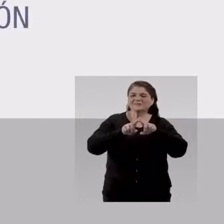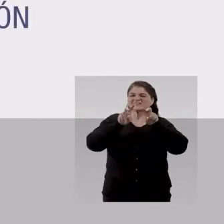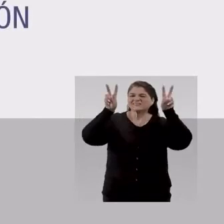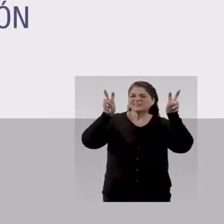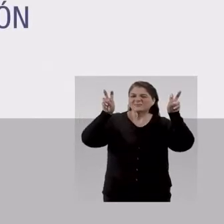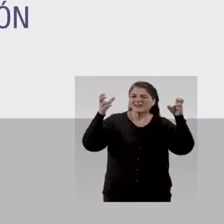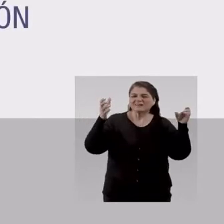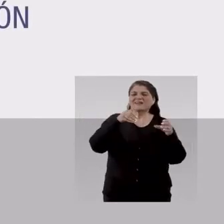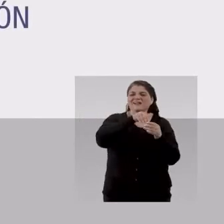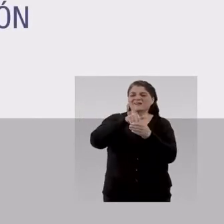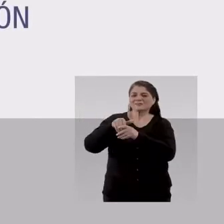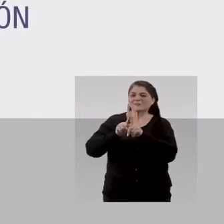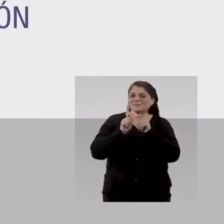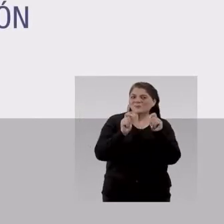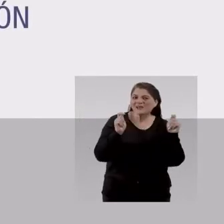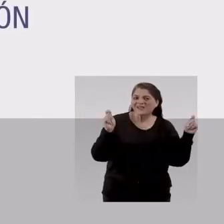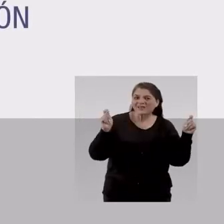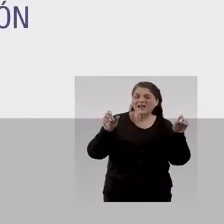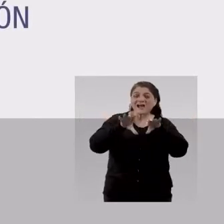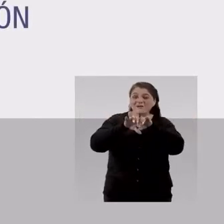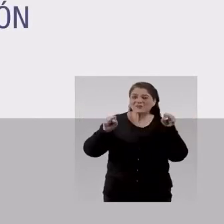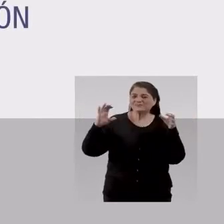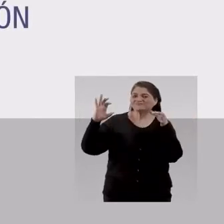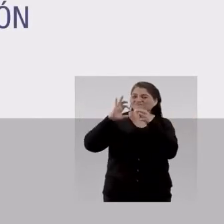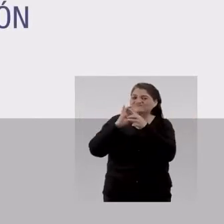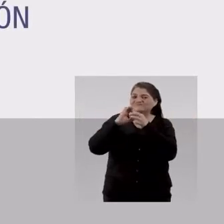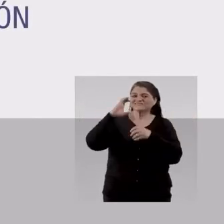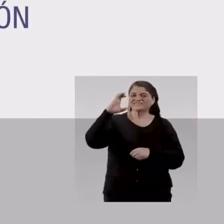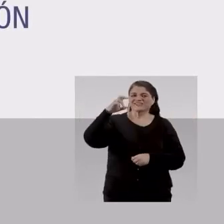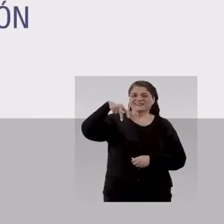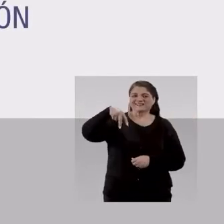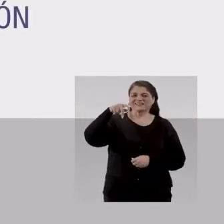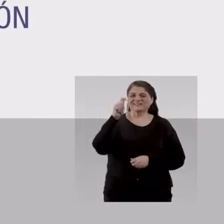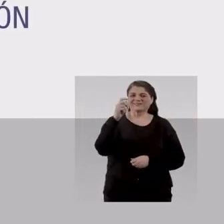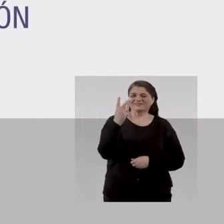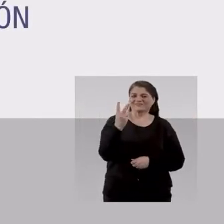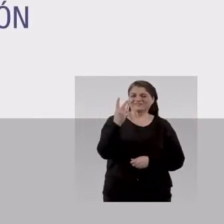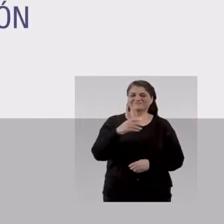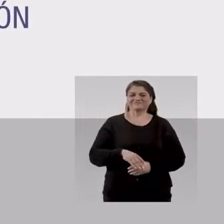han transmitido la franja electoral acordada por el Consejo Nacional de Televisión.